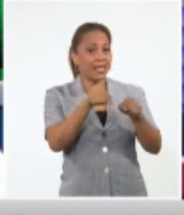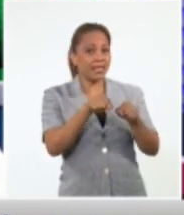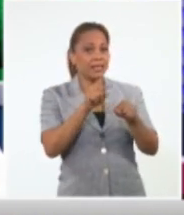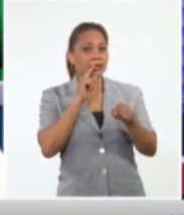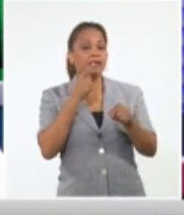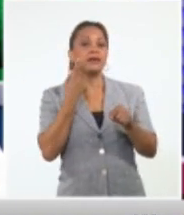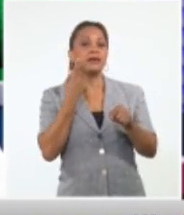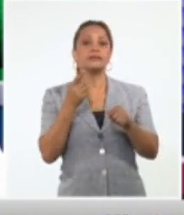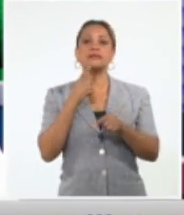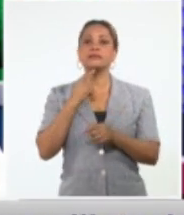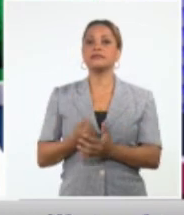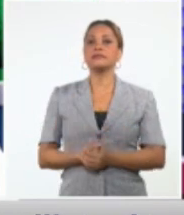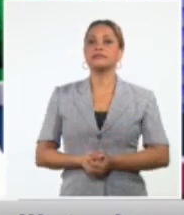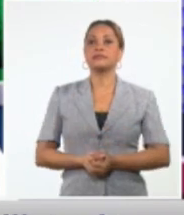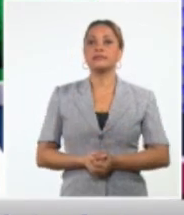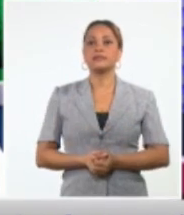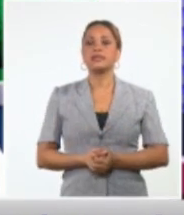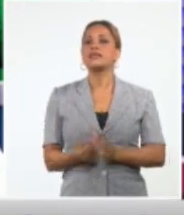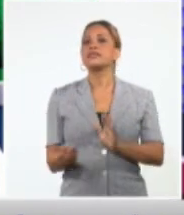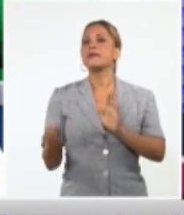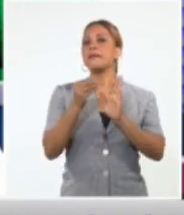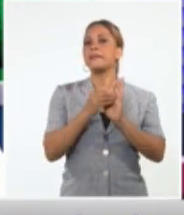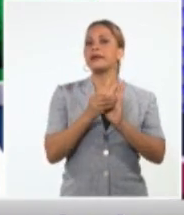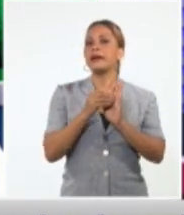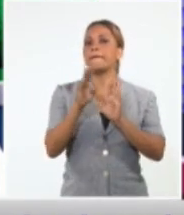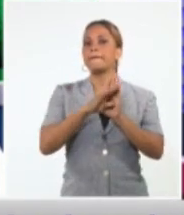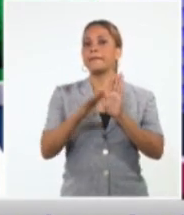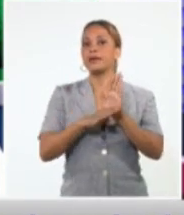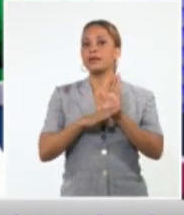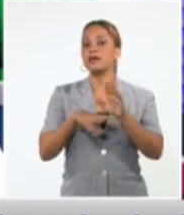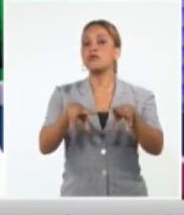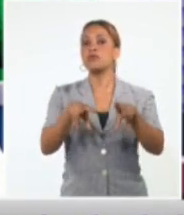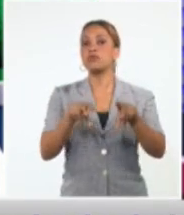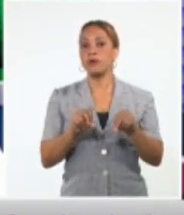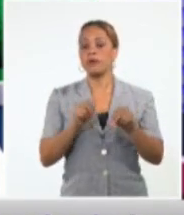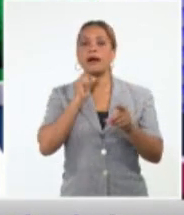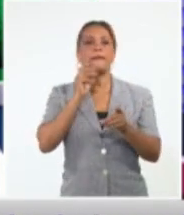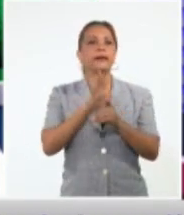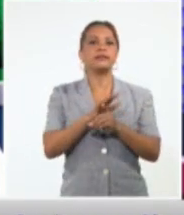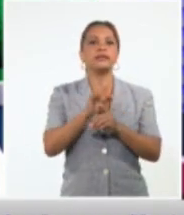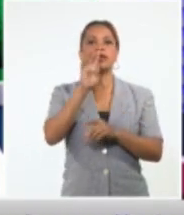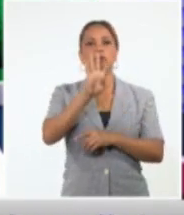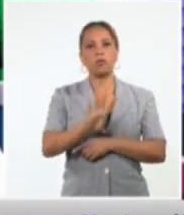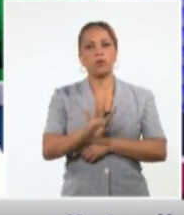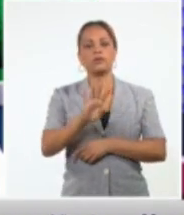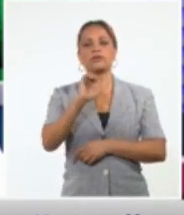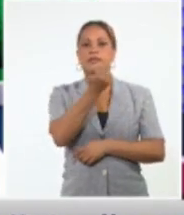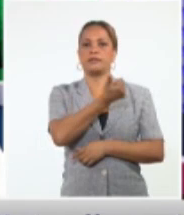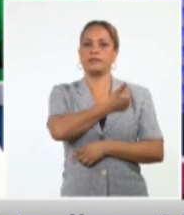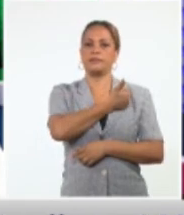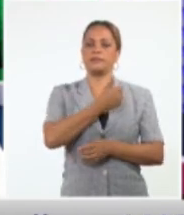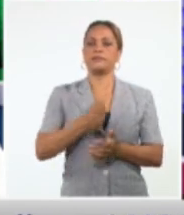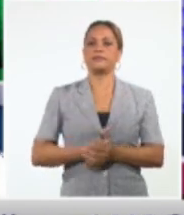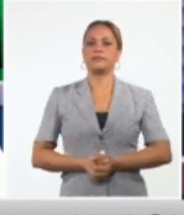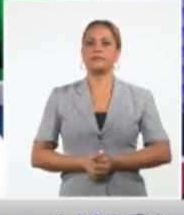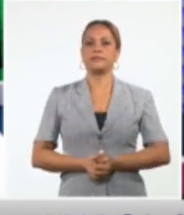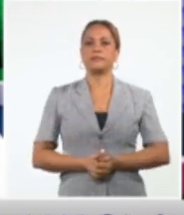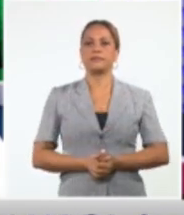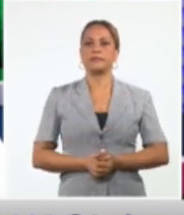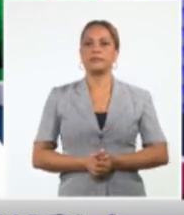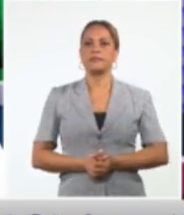Suazilandia, se van a aplicar las siguientes medidas a partir del 4 de diciembre.